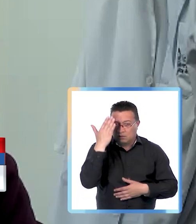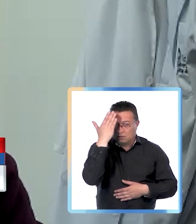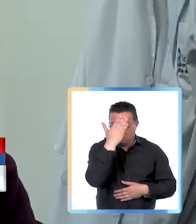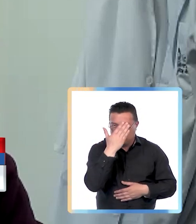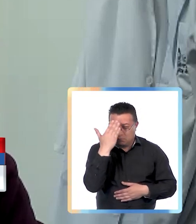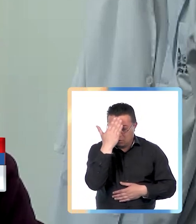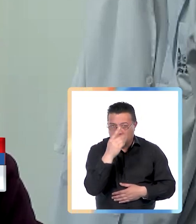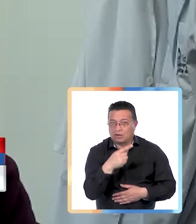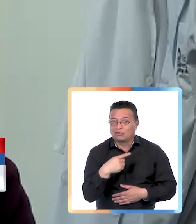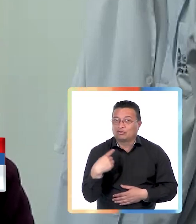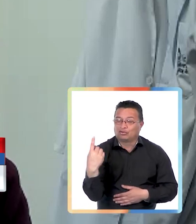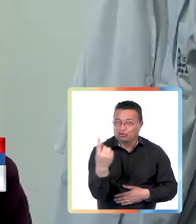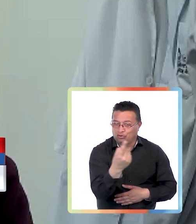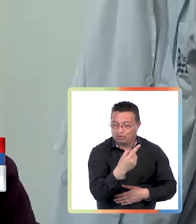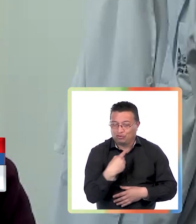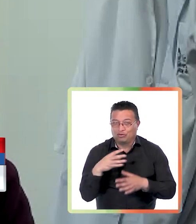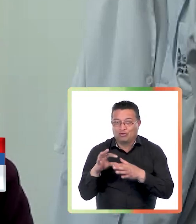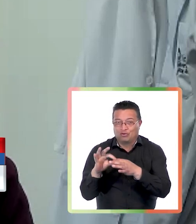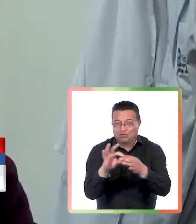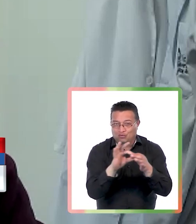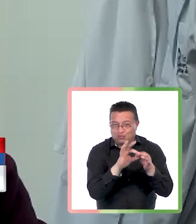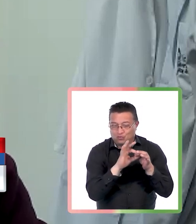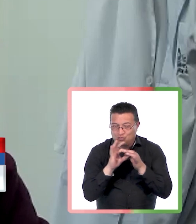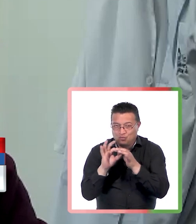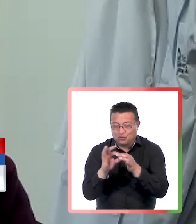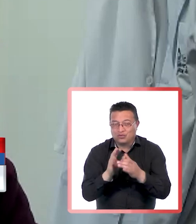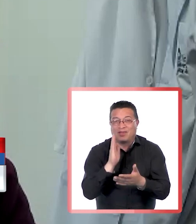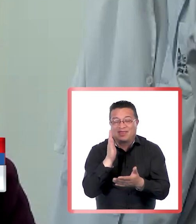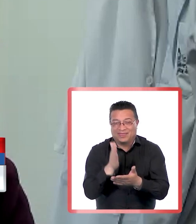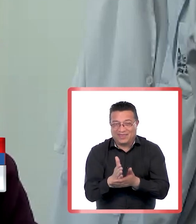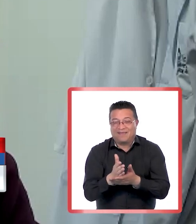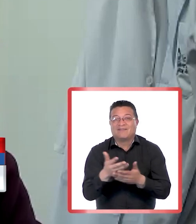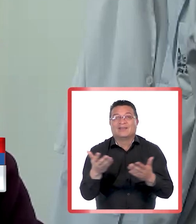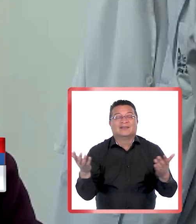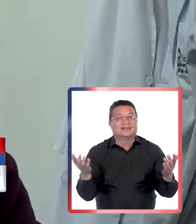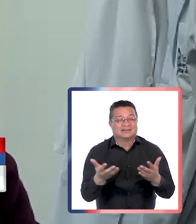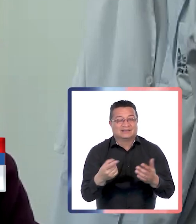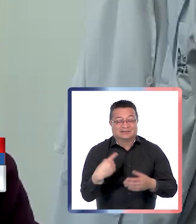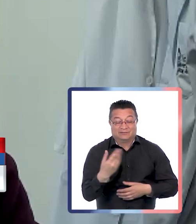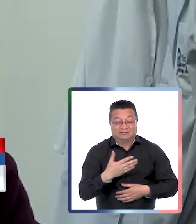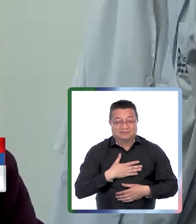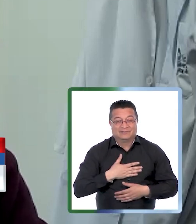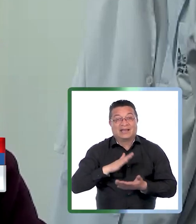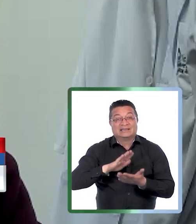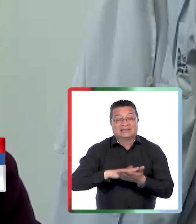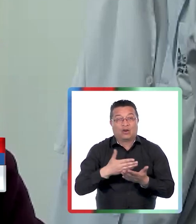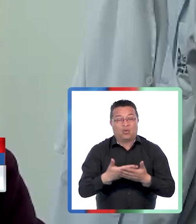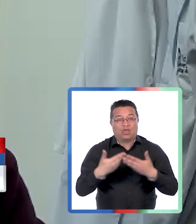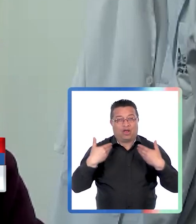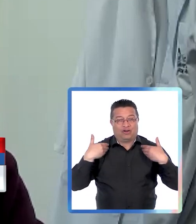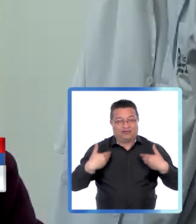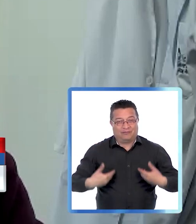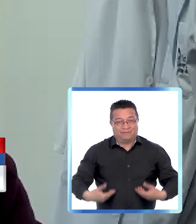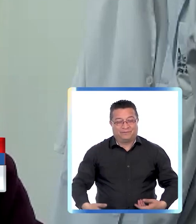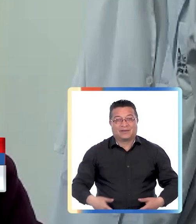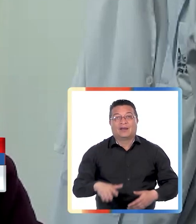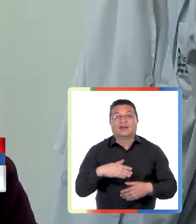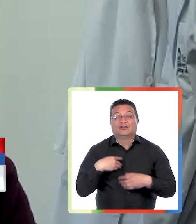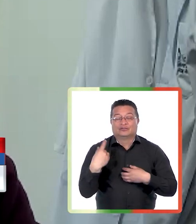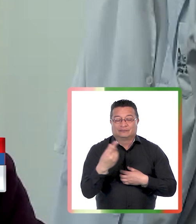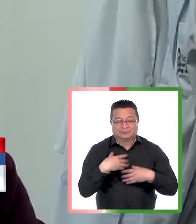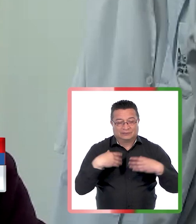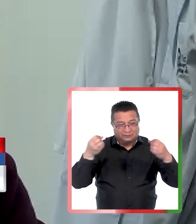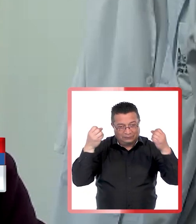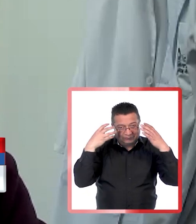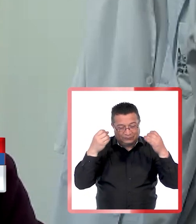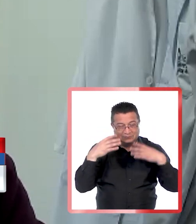que preocuparnos todos en conjunto como sociedad de nuestra salud global, de